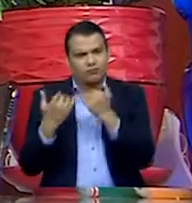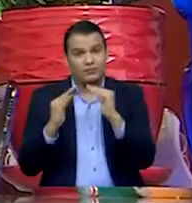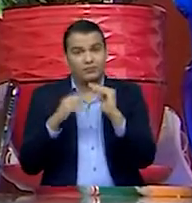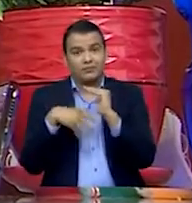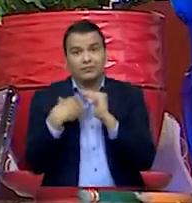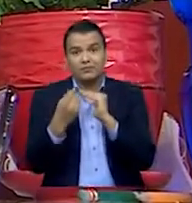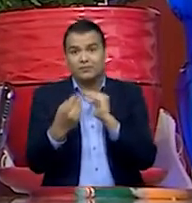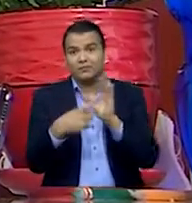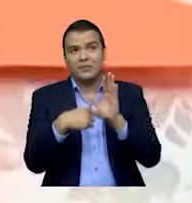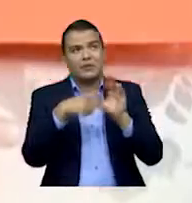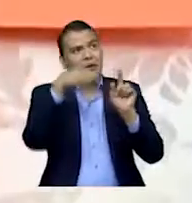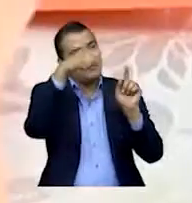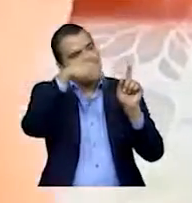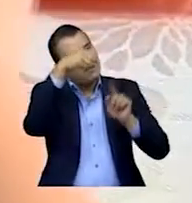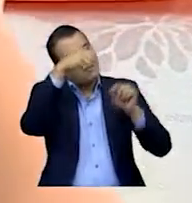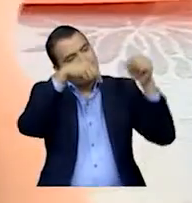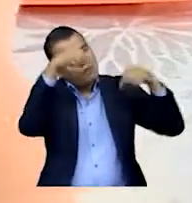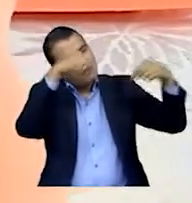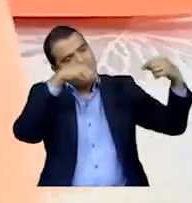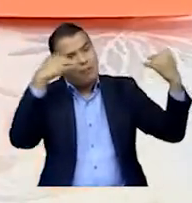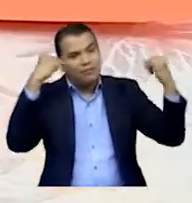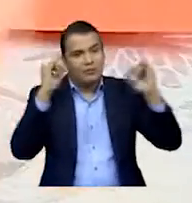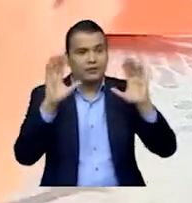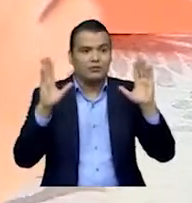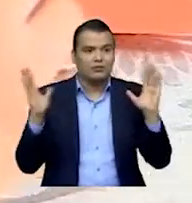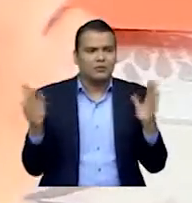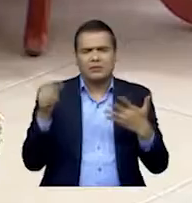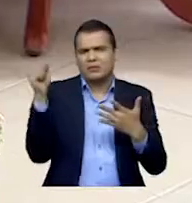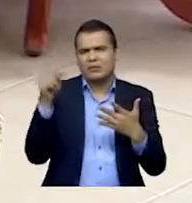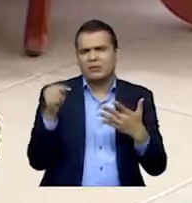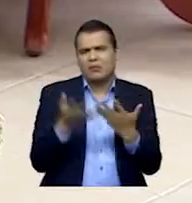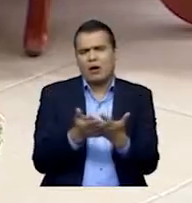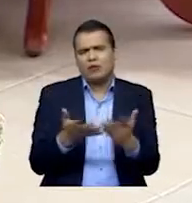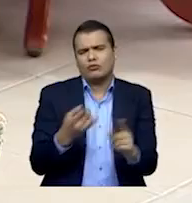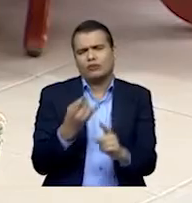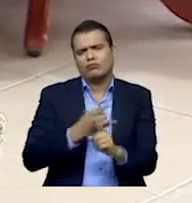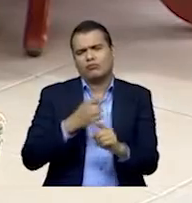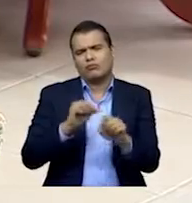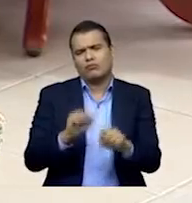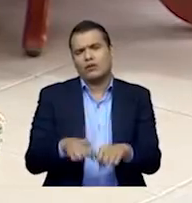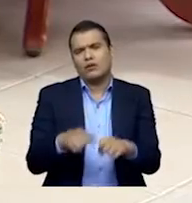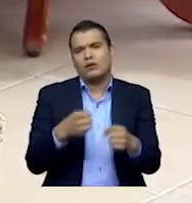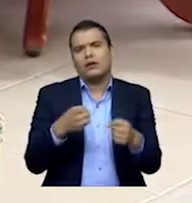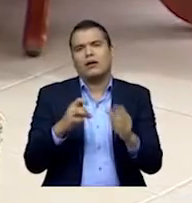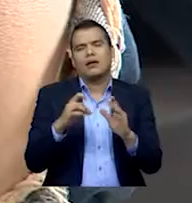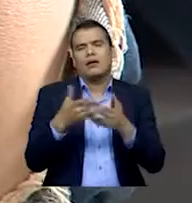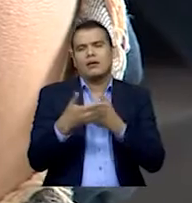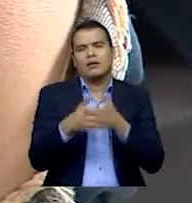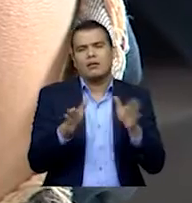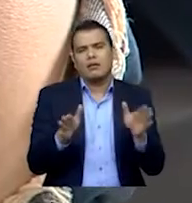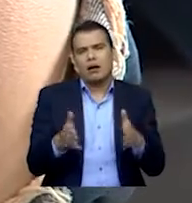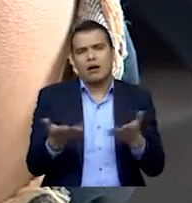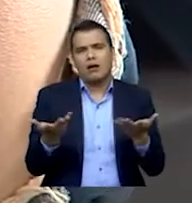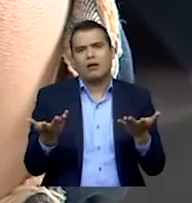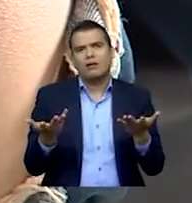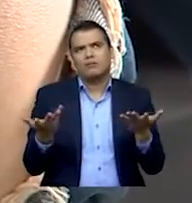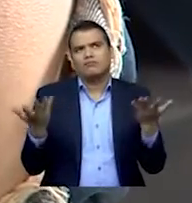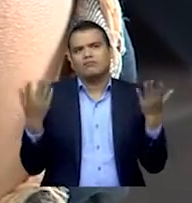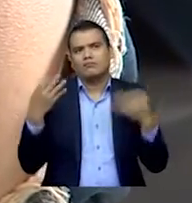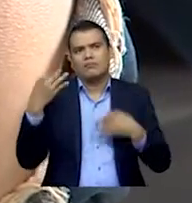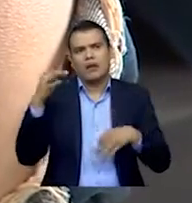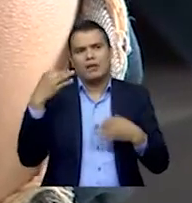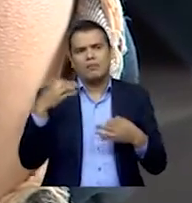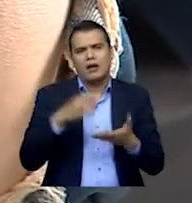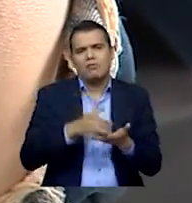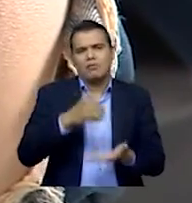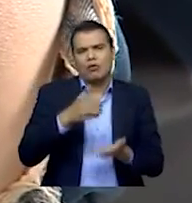de azúcar se puede utilizar toda clase de elementos reciclados cartón papel botellas plásticas y aquellos materiales que se tienen en los hogares y que